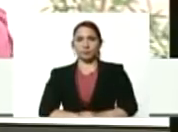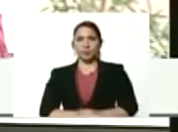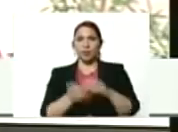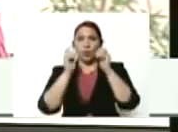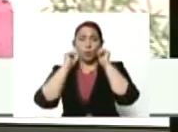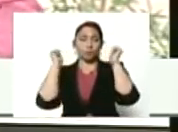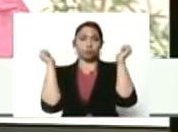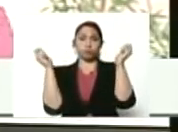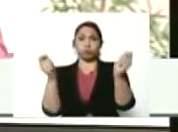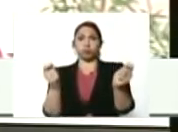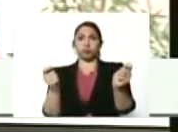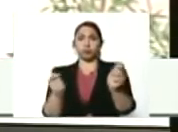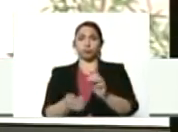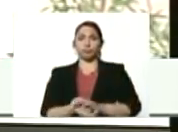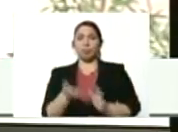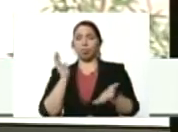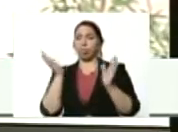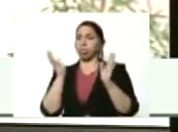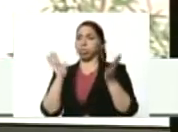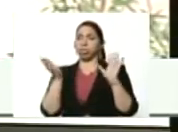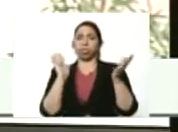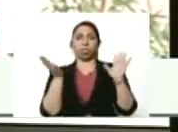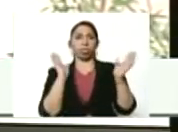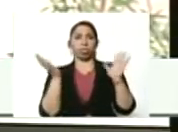las máscaras,